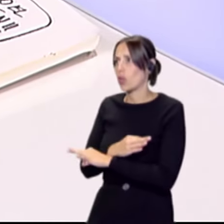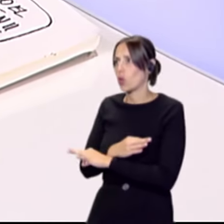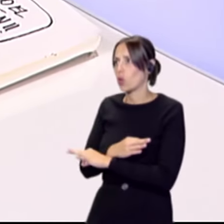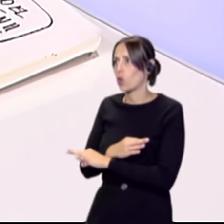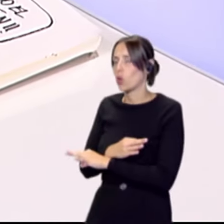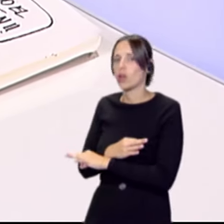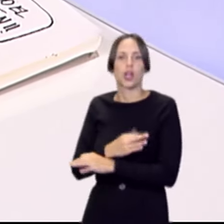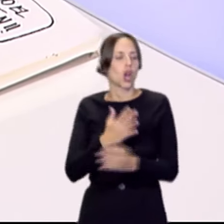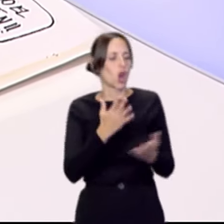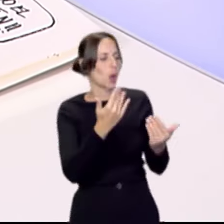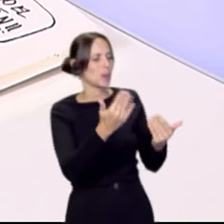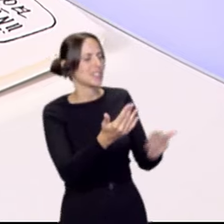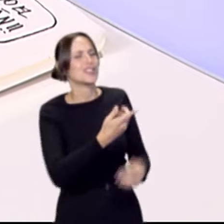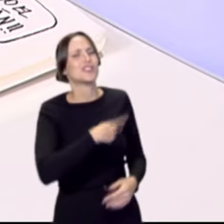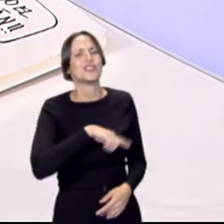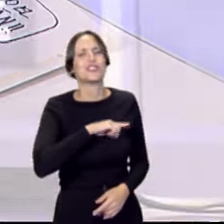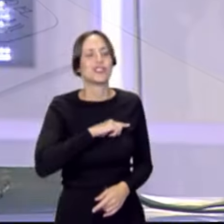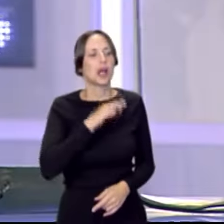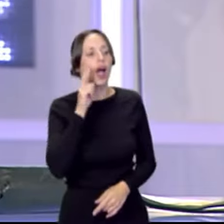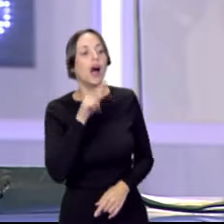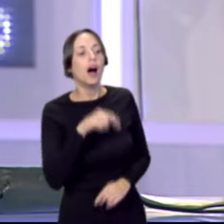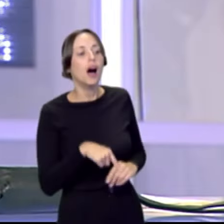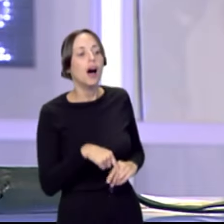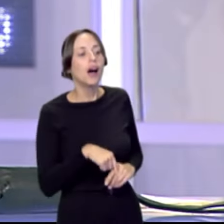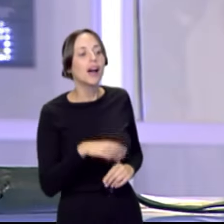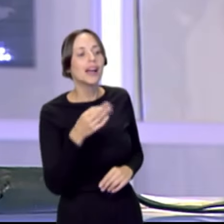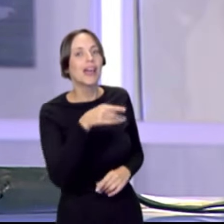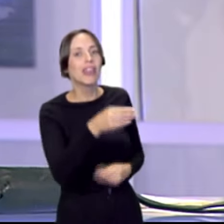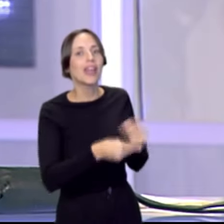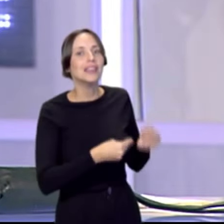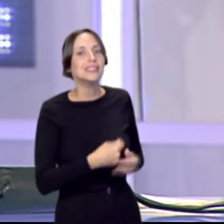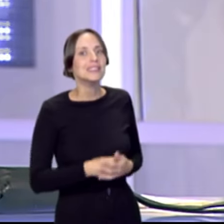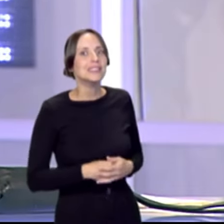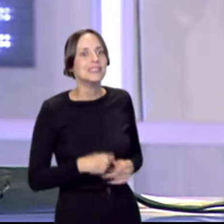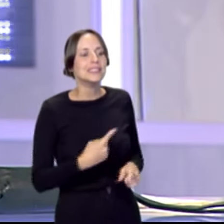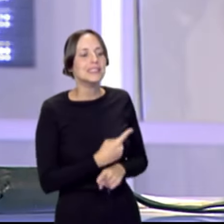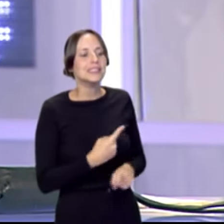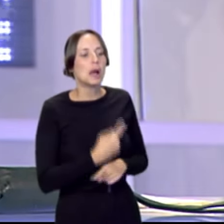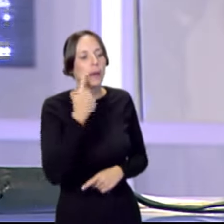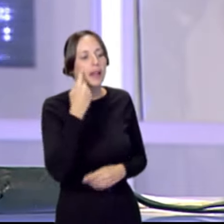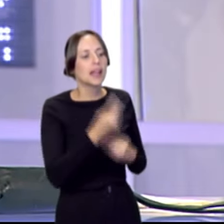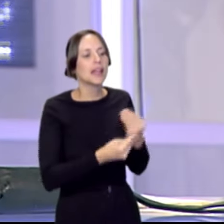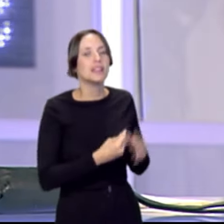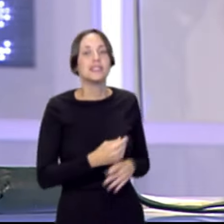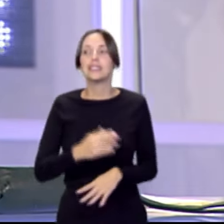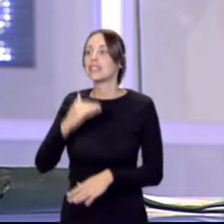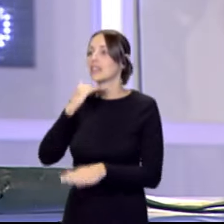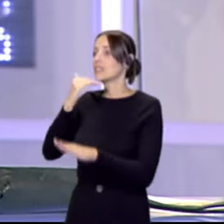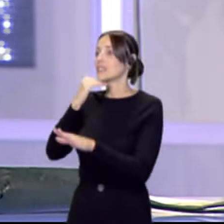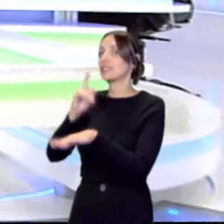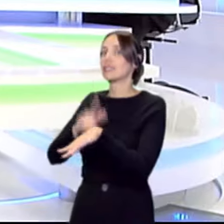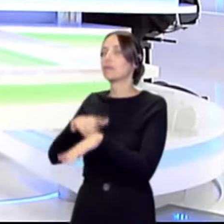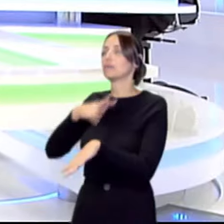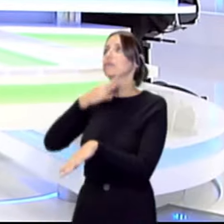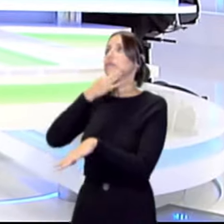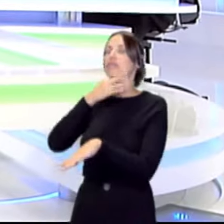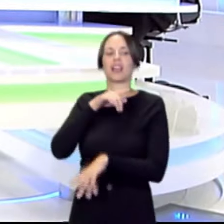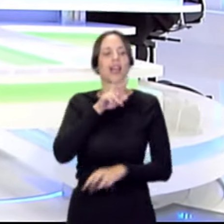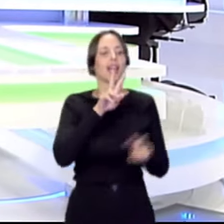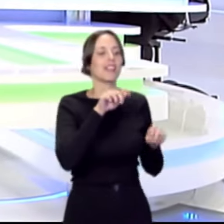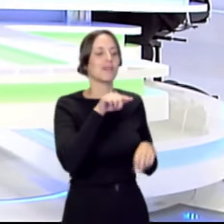nosotros estamos aquí con la mirada puesta. Mucha atención ahora mismo, mucha atención. Casi porque no yo tiempo. Creo que este tema seguro que lo habrás